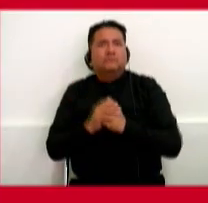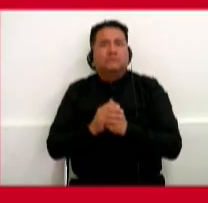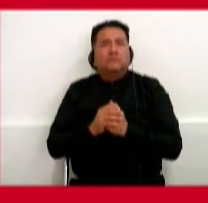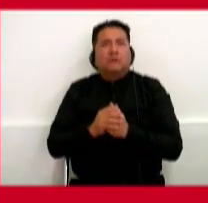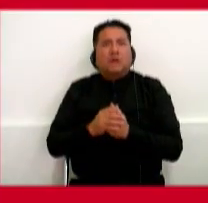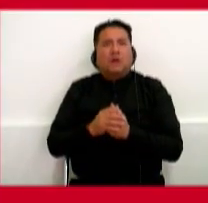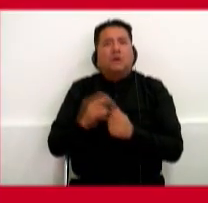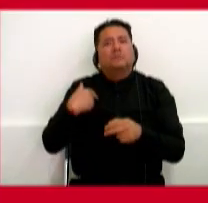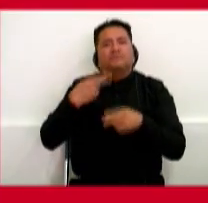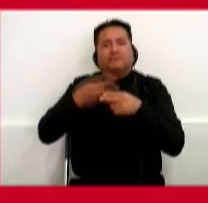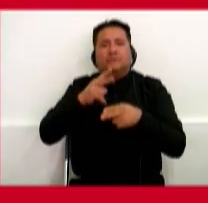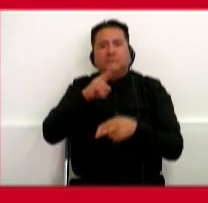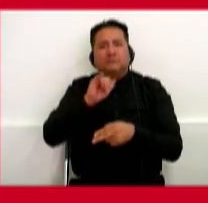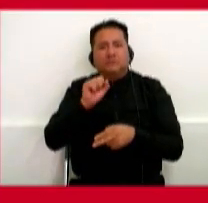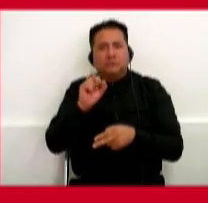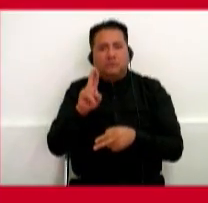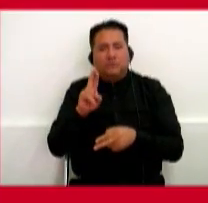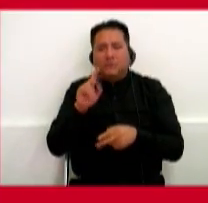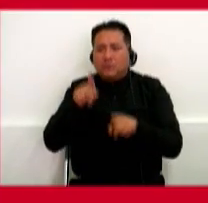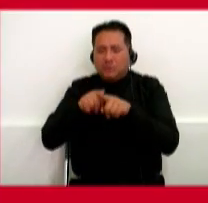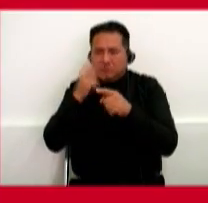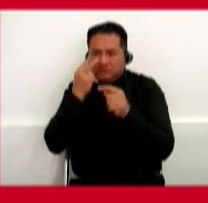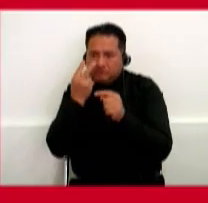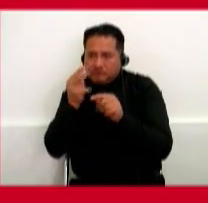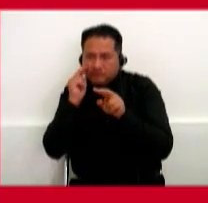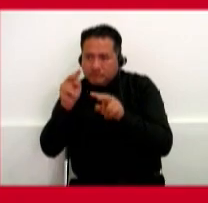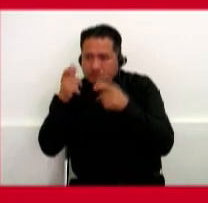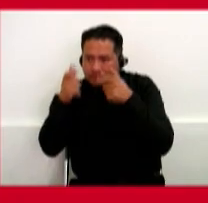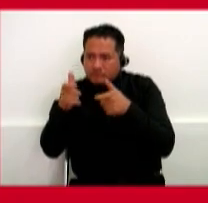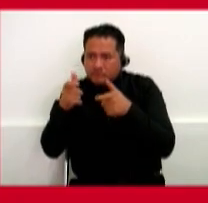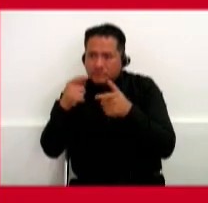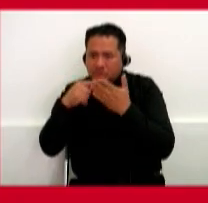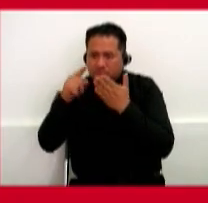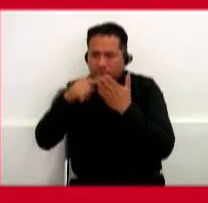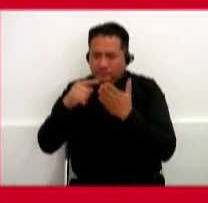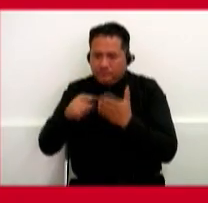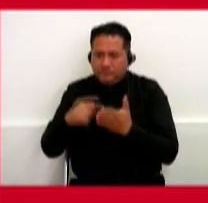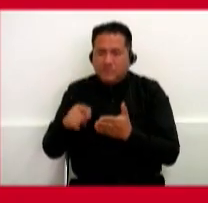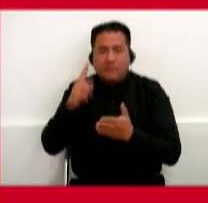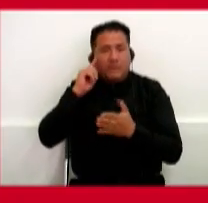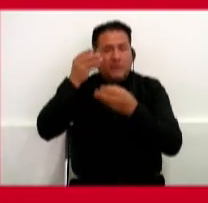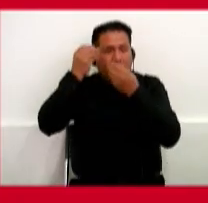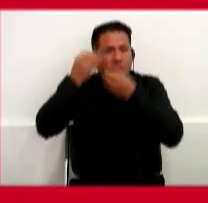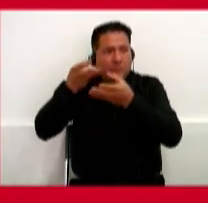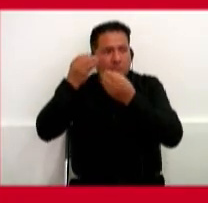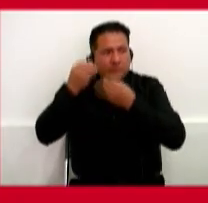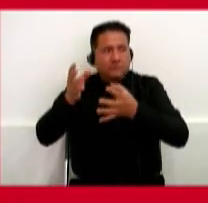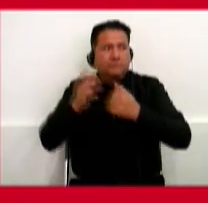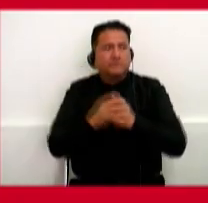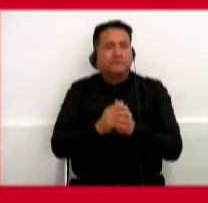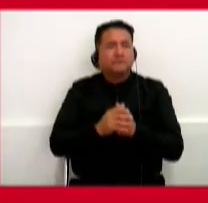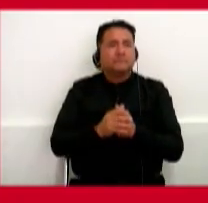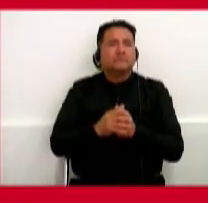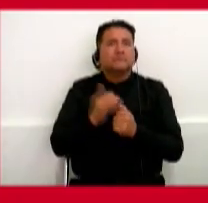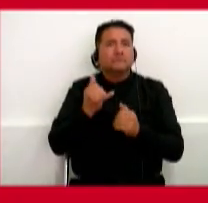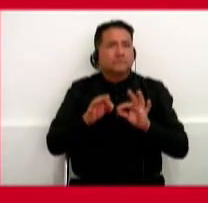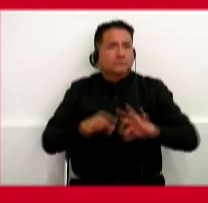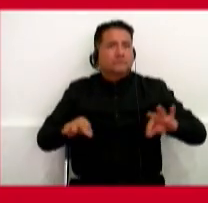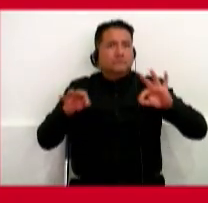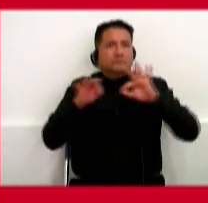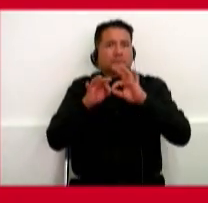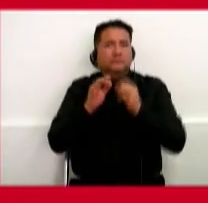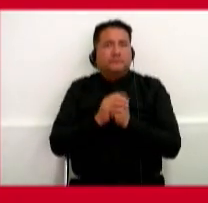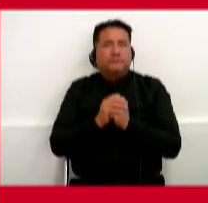información. Entonces, pasamos esa parte y después una parte muy importante es el